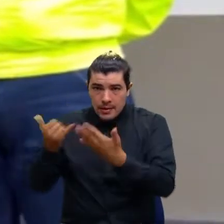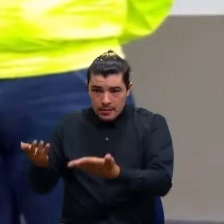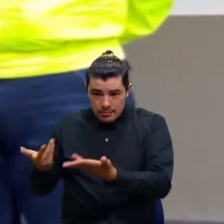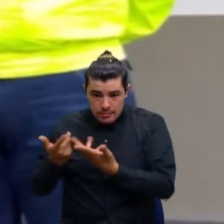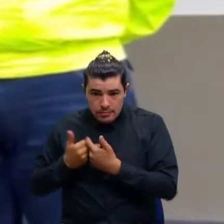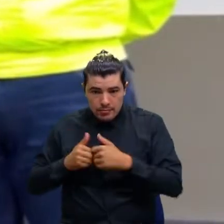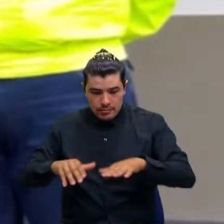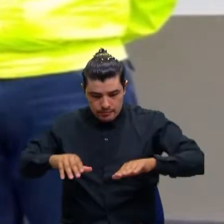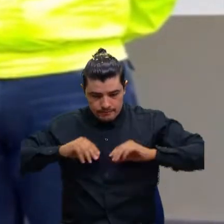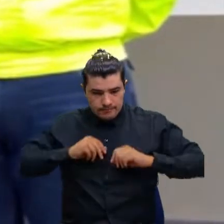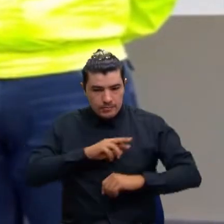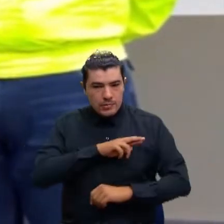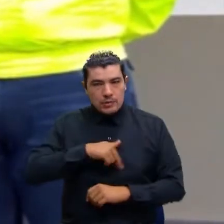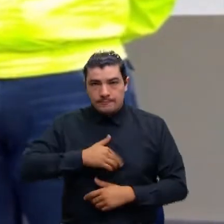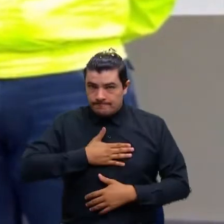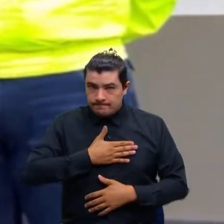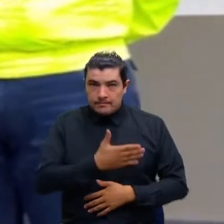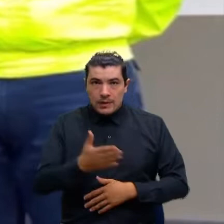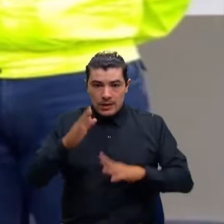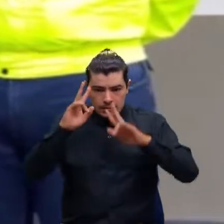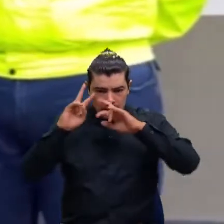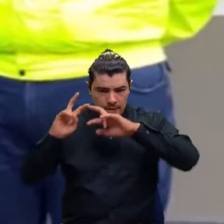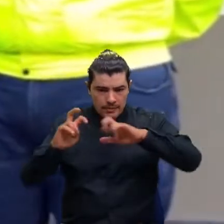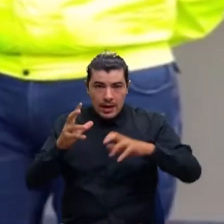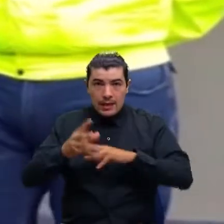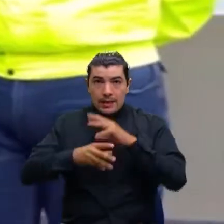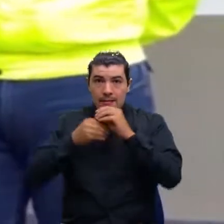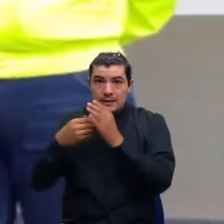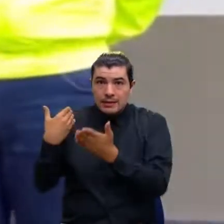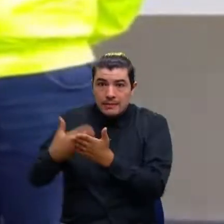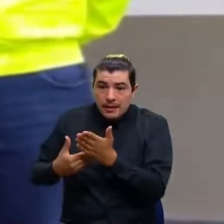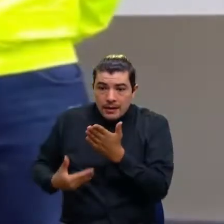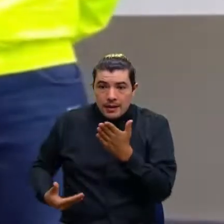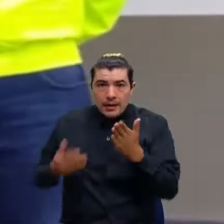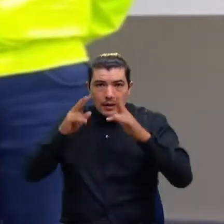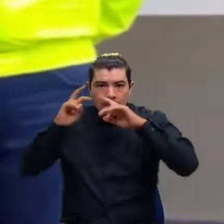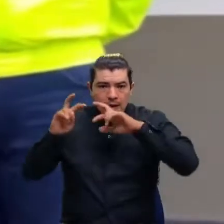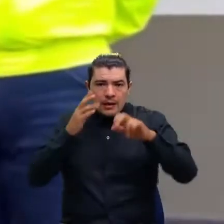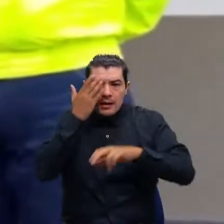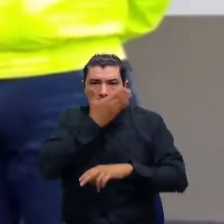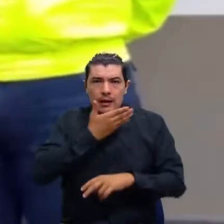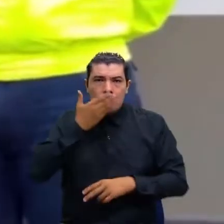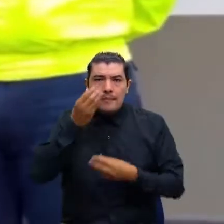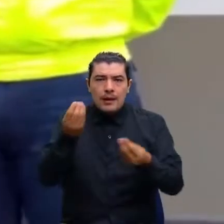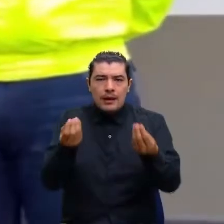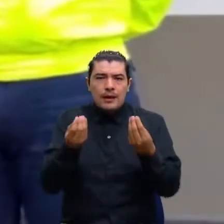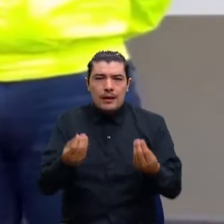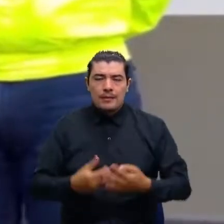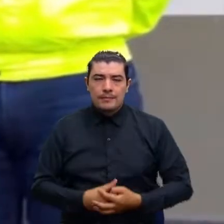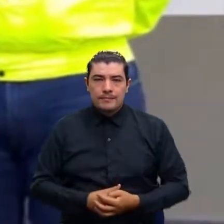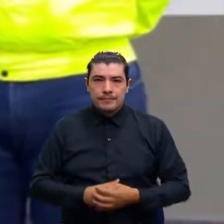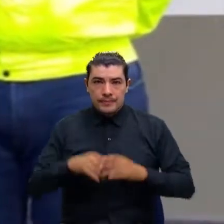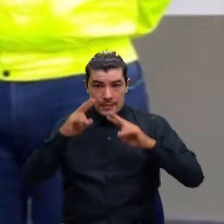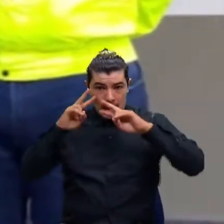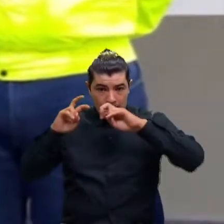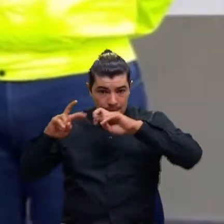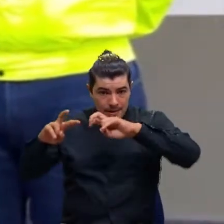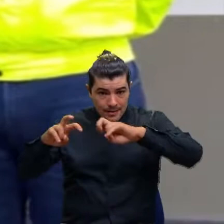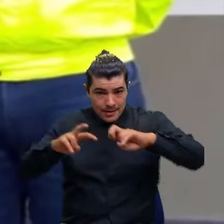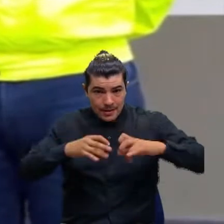anteriormente, tengamos los elementos suficientes para que nuestras investigaciones